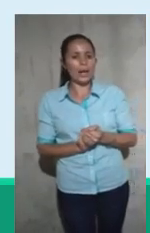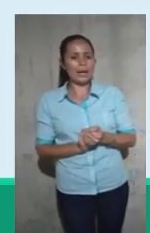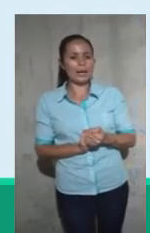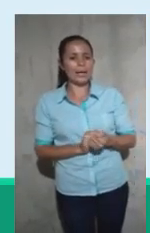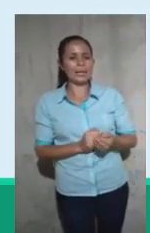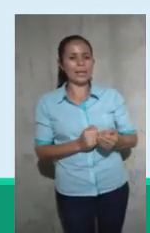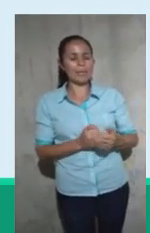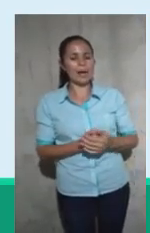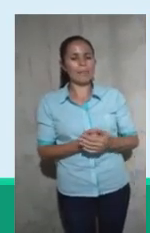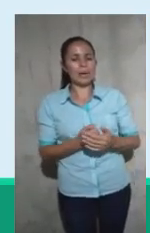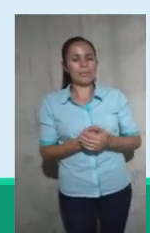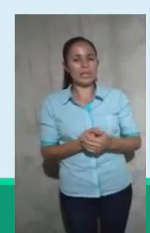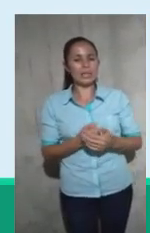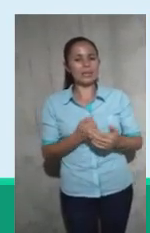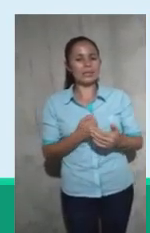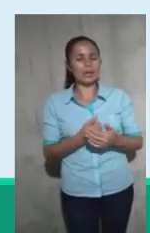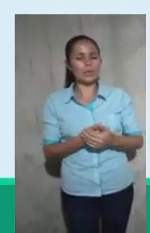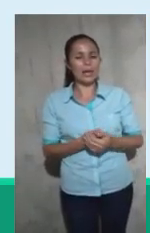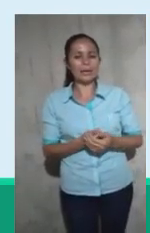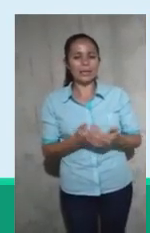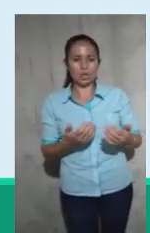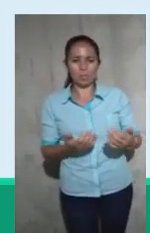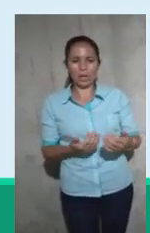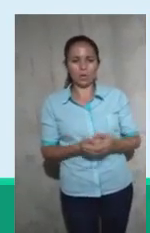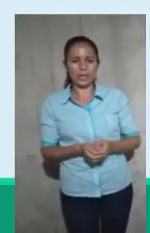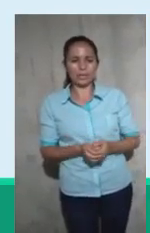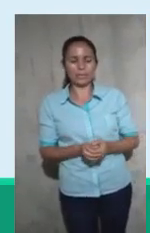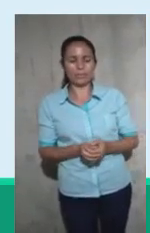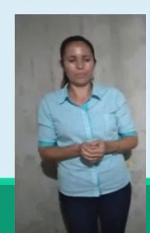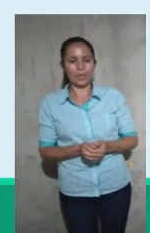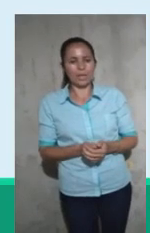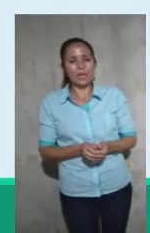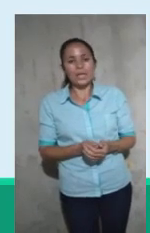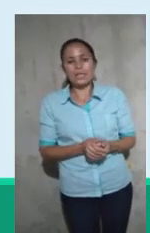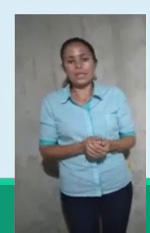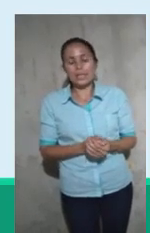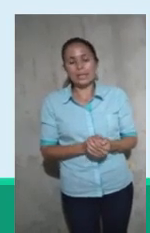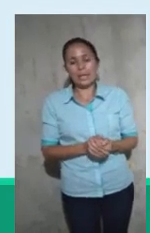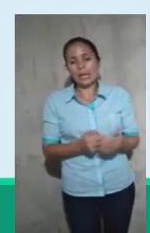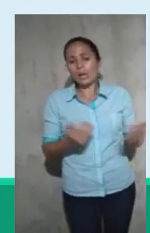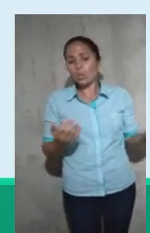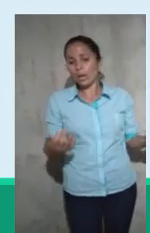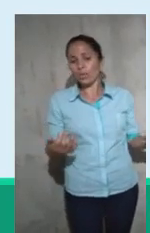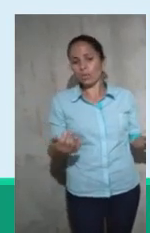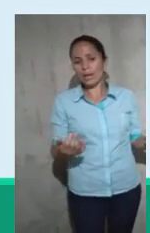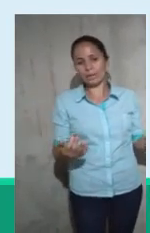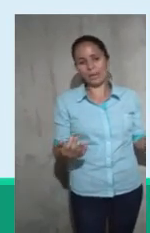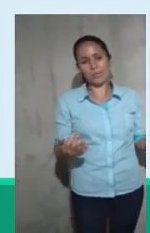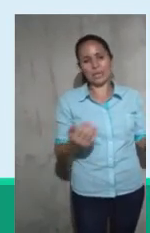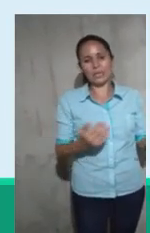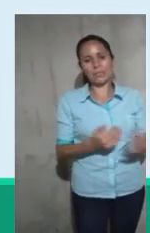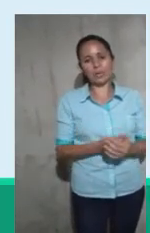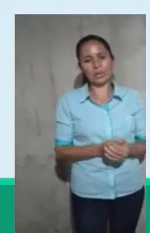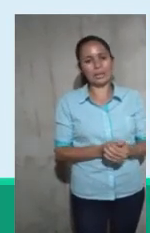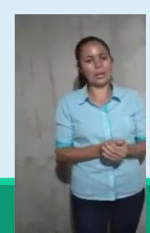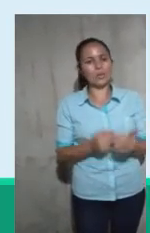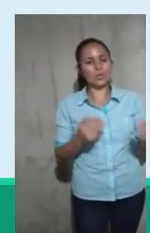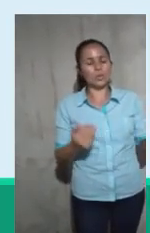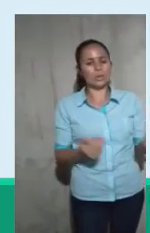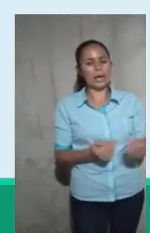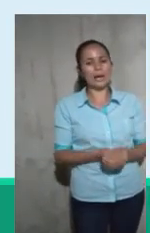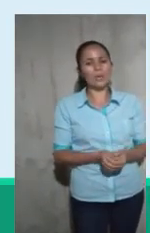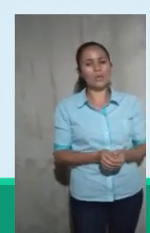y cuál carrera te va a permitir desarrollar dichos valores. Y si se tiene alguna duda, también es